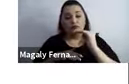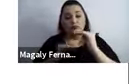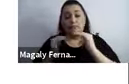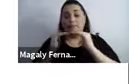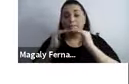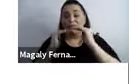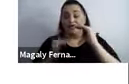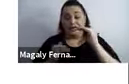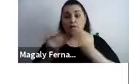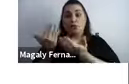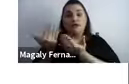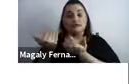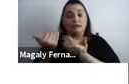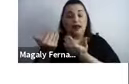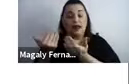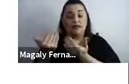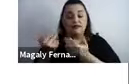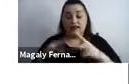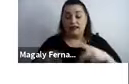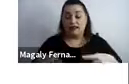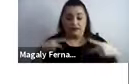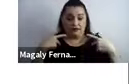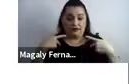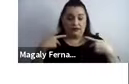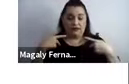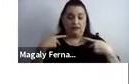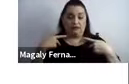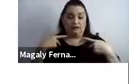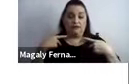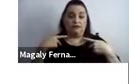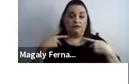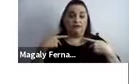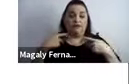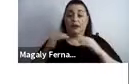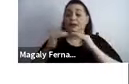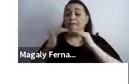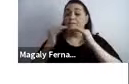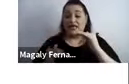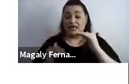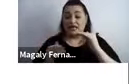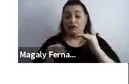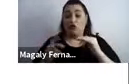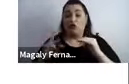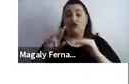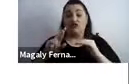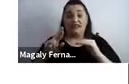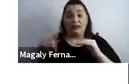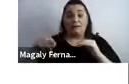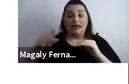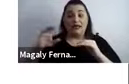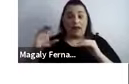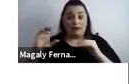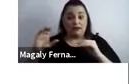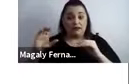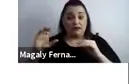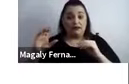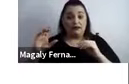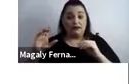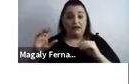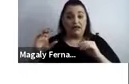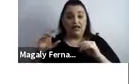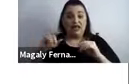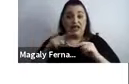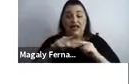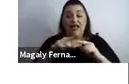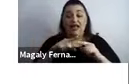mínimo de esperanza de vida y el mínimo de renta per cápita que definiría el umbral de dignidad sería aquel que definen